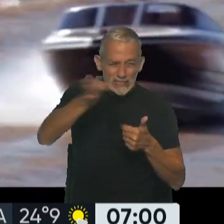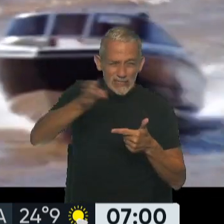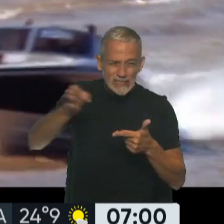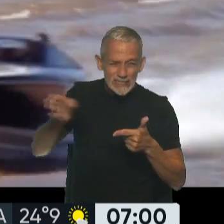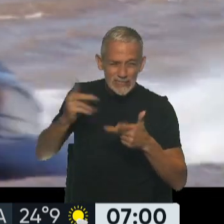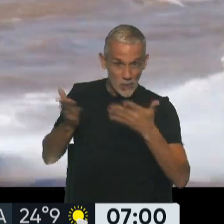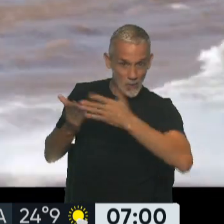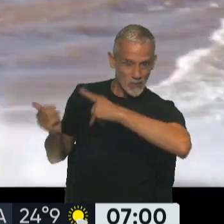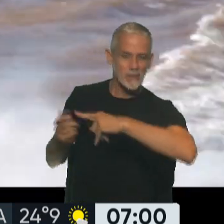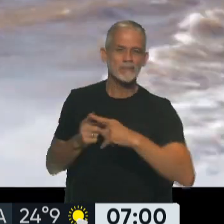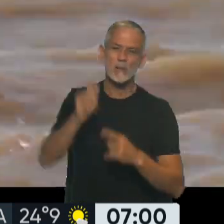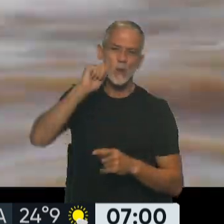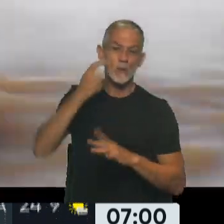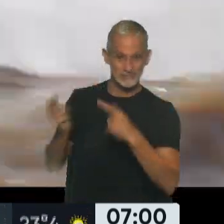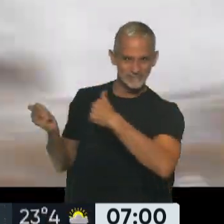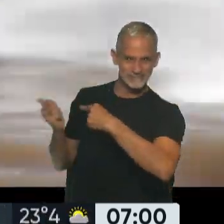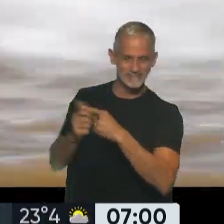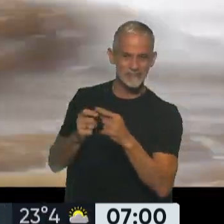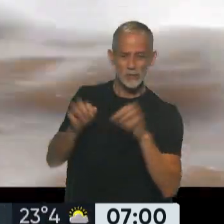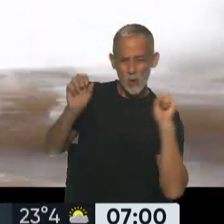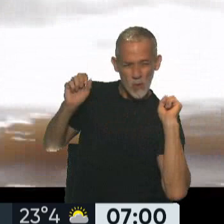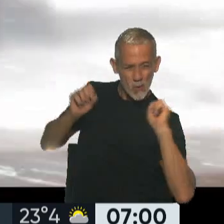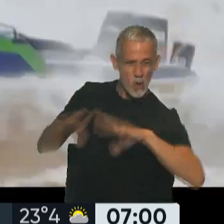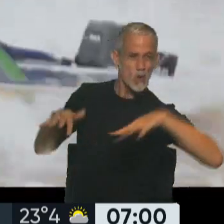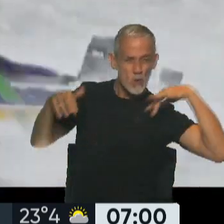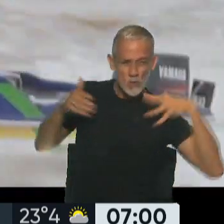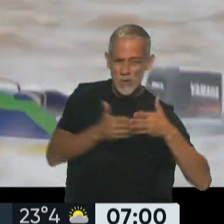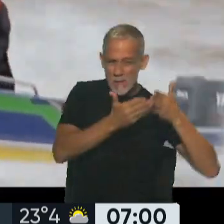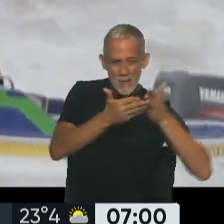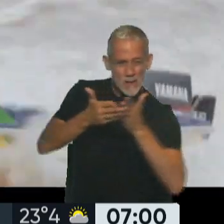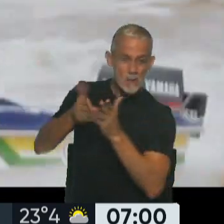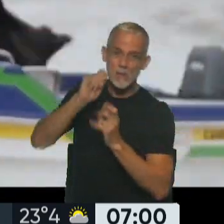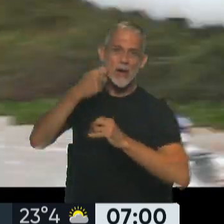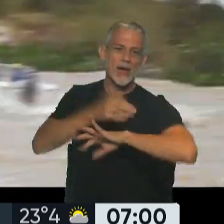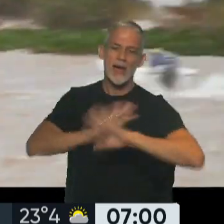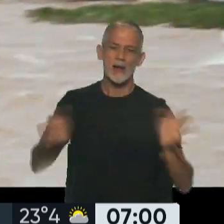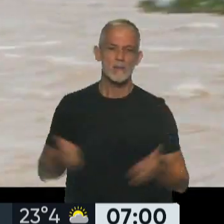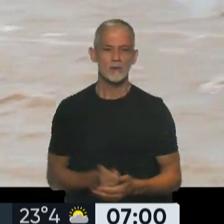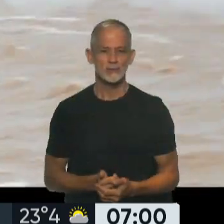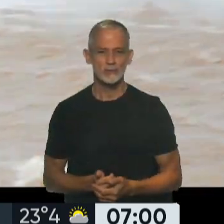documental muy entretenido. Ahí vemos la largada o el inicio de la competencia, que es genial. Se